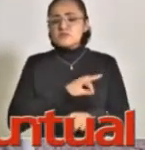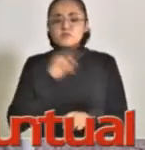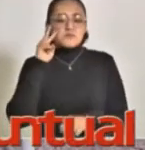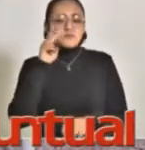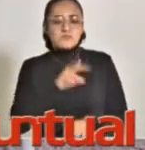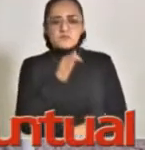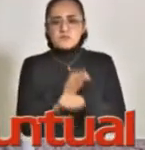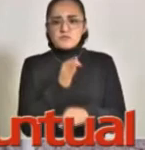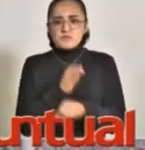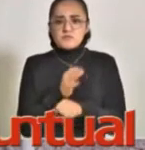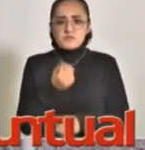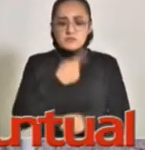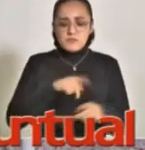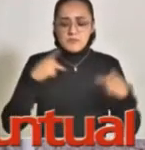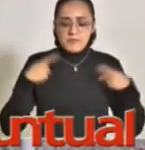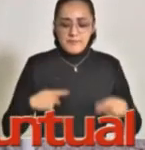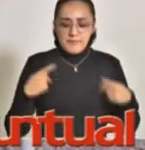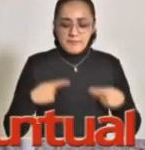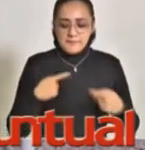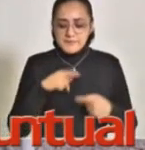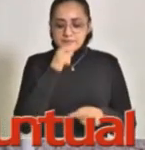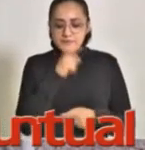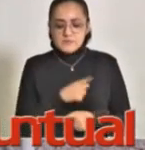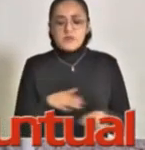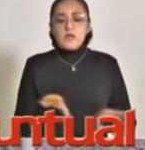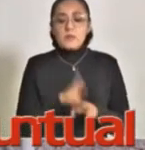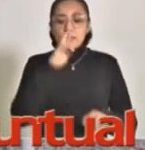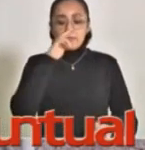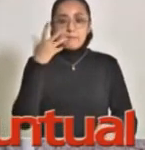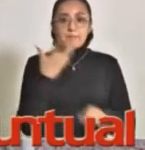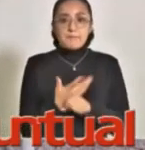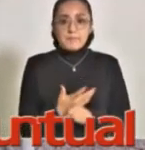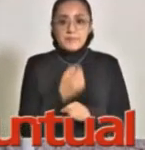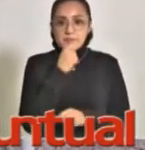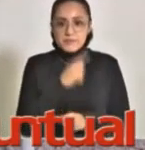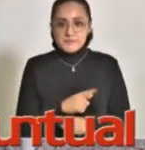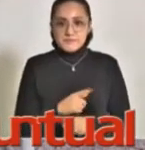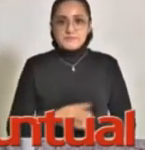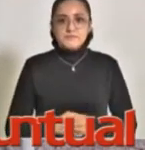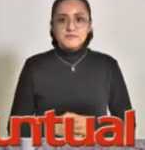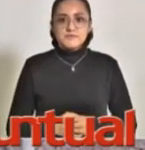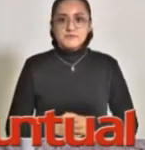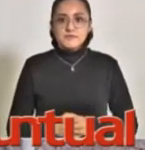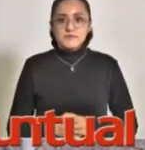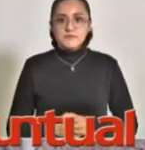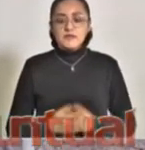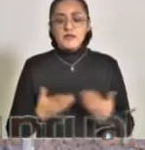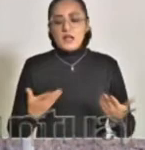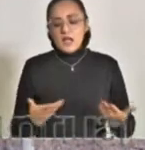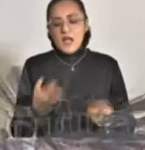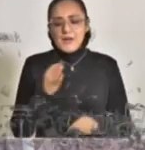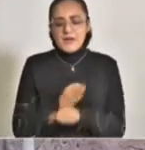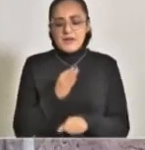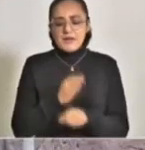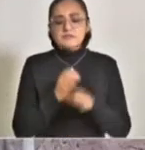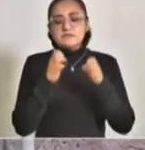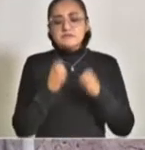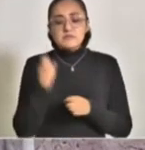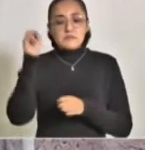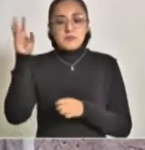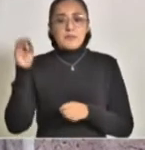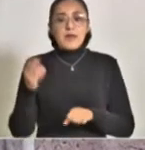verse entre los poblanos de responsabilidad. Si es que estamos en